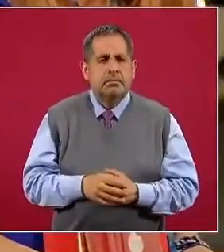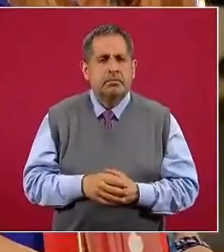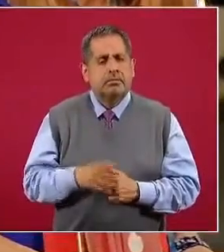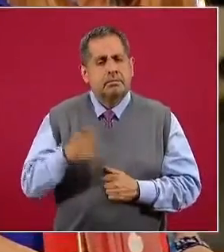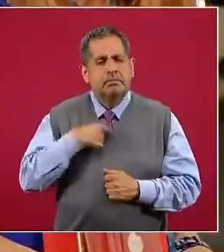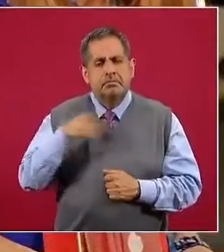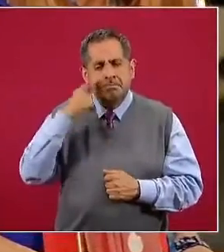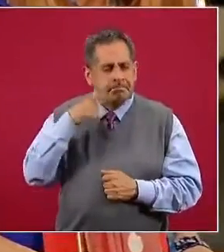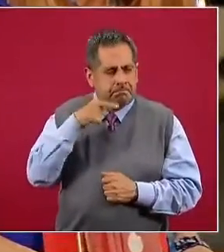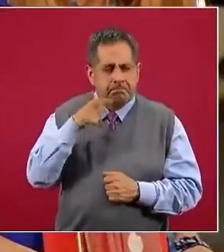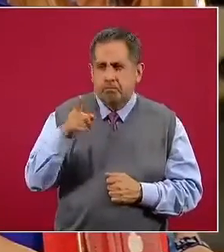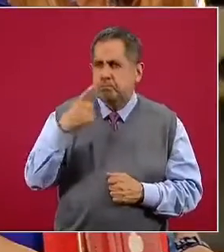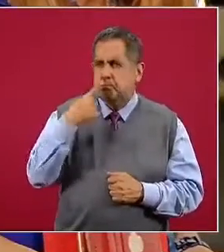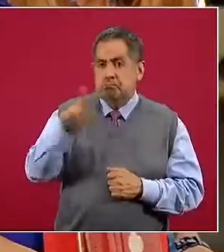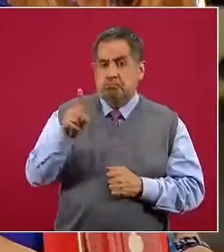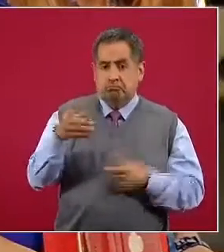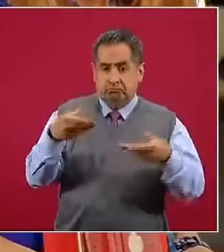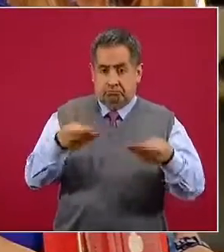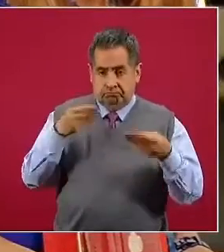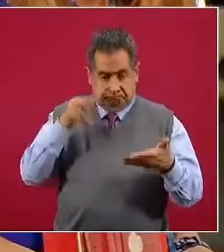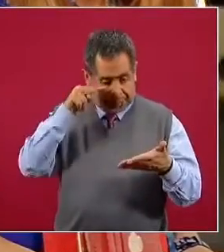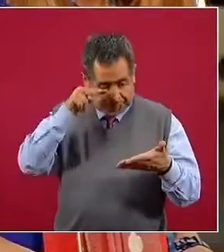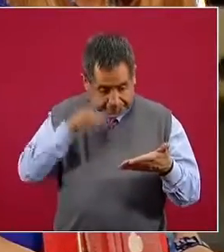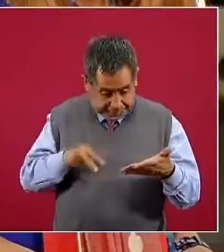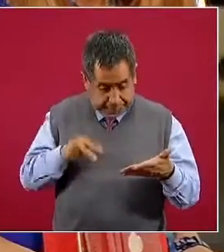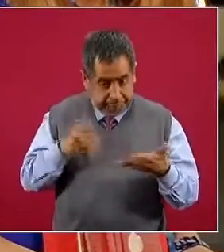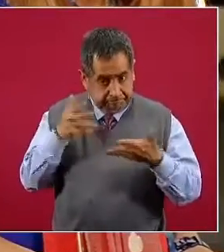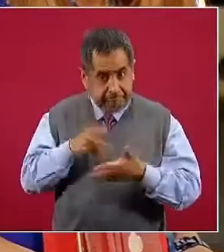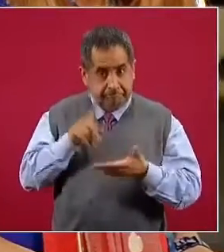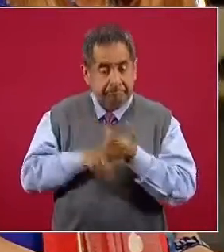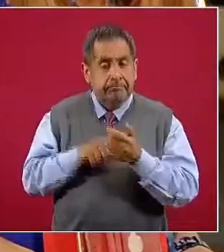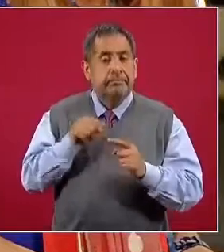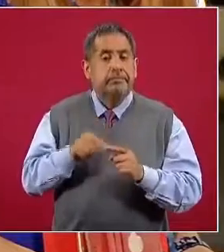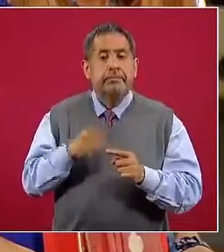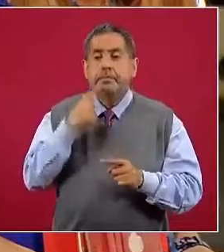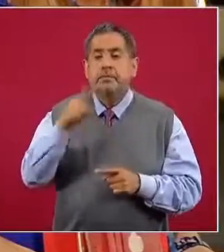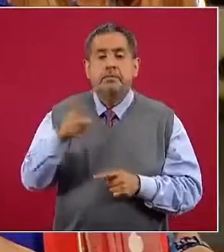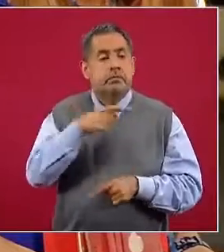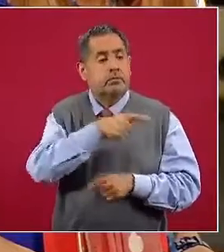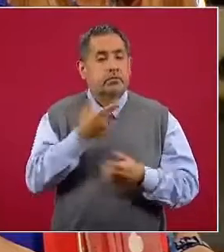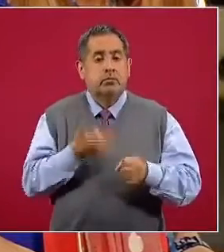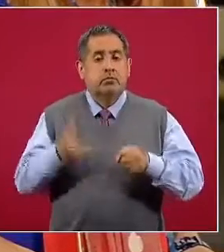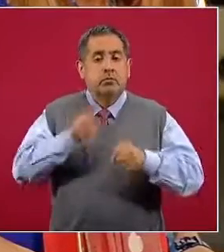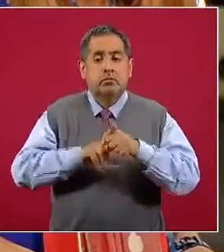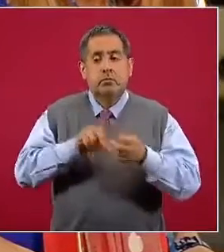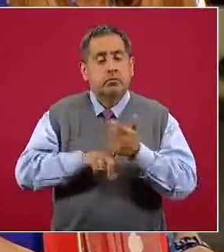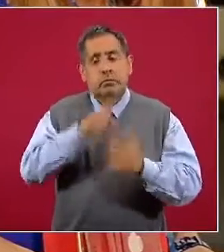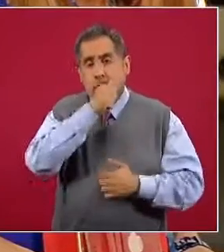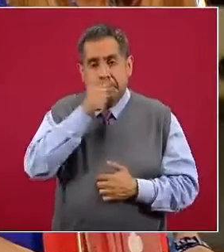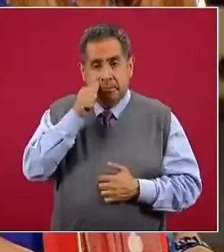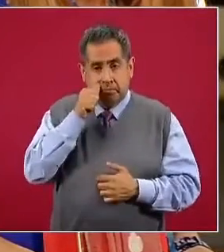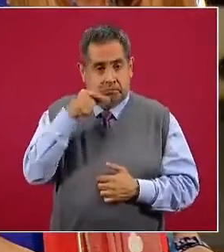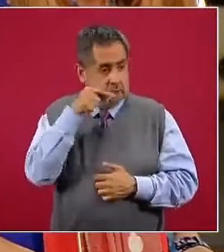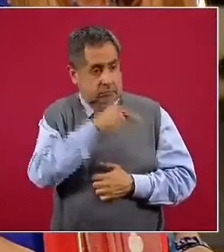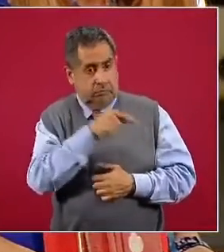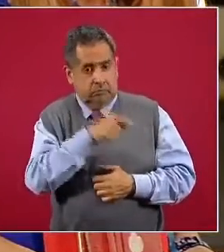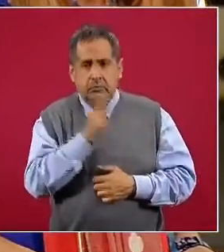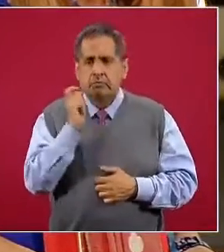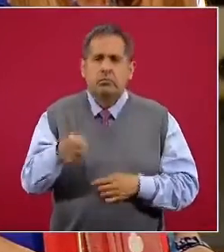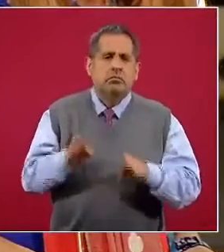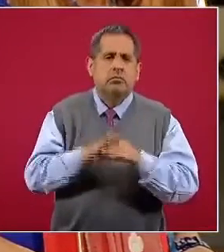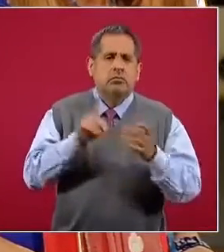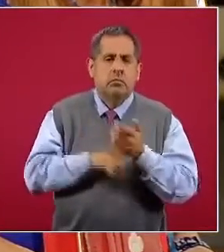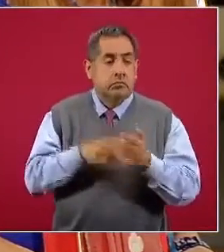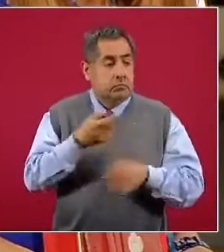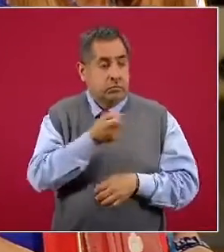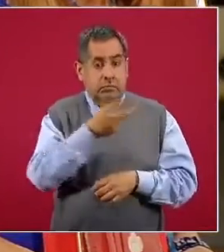tuvimos acceso a una denuncia de manera específica en el Hospital Juárez, donde se refiere que